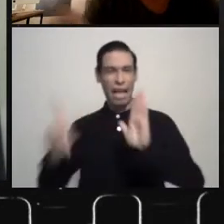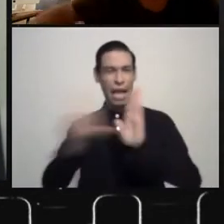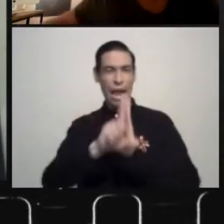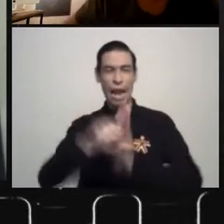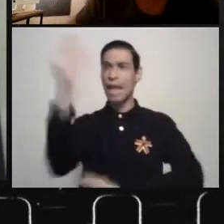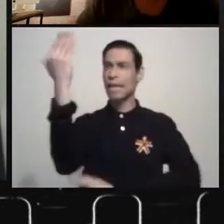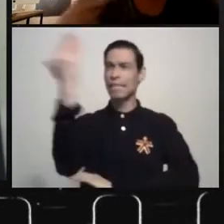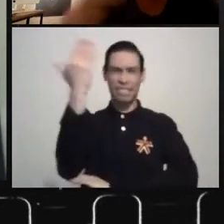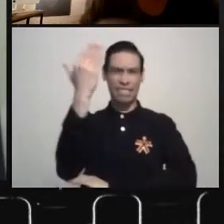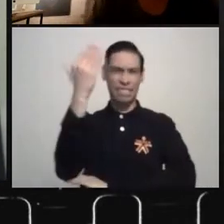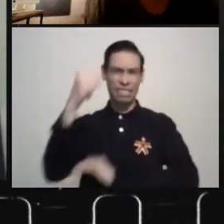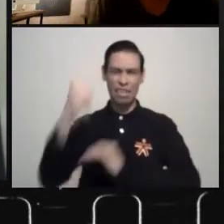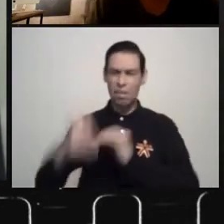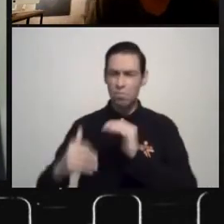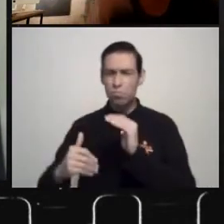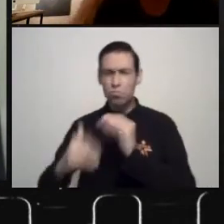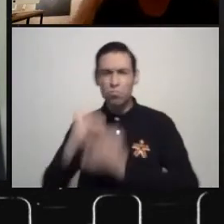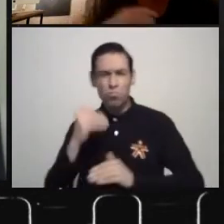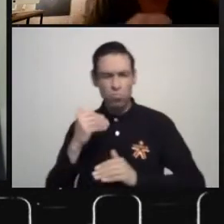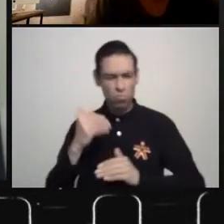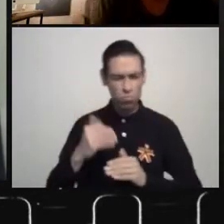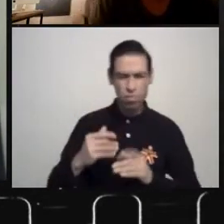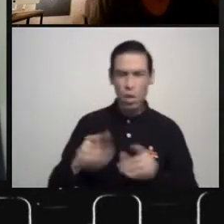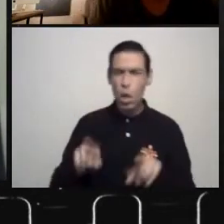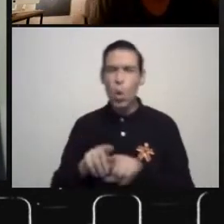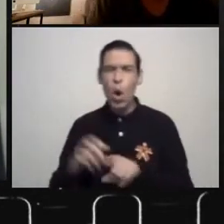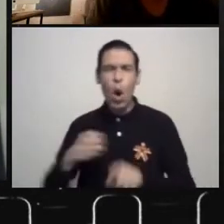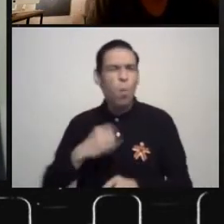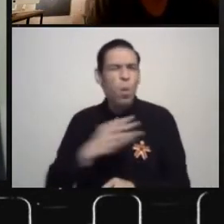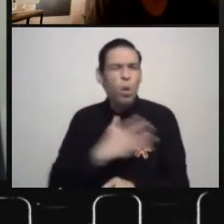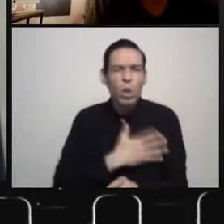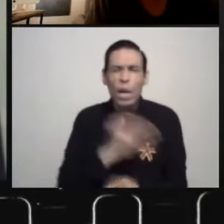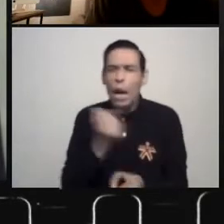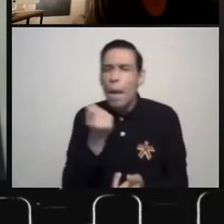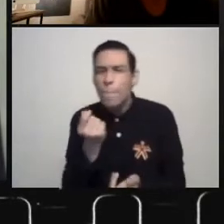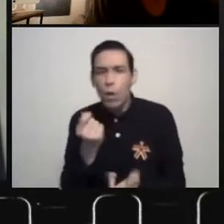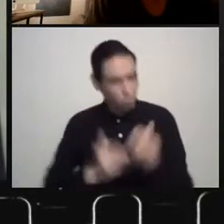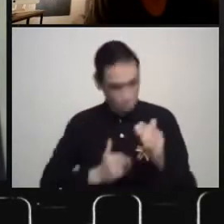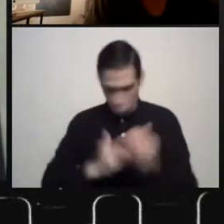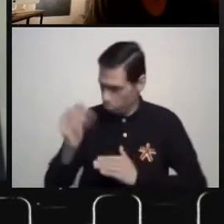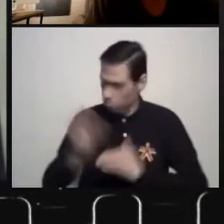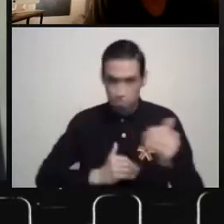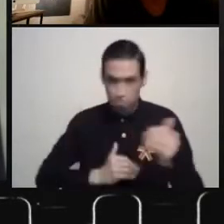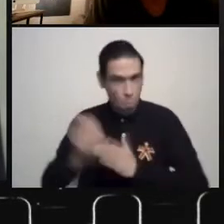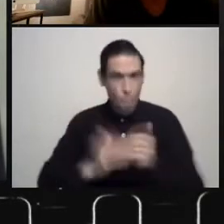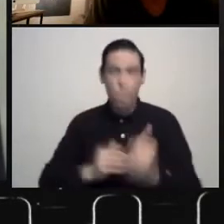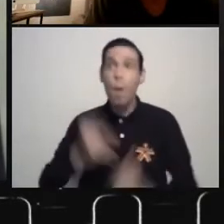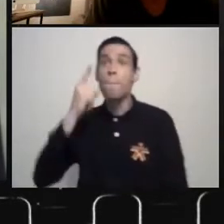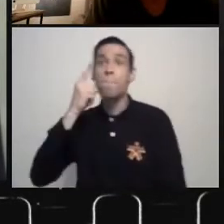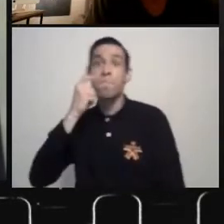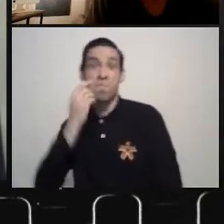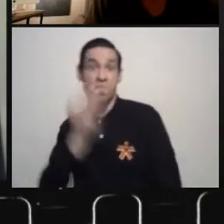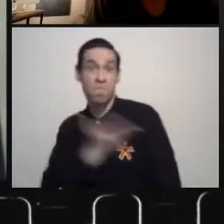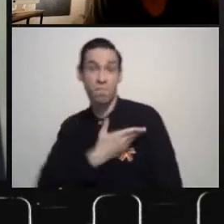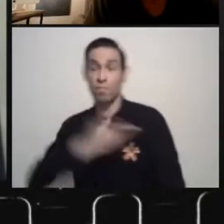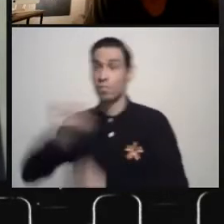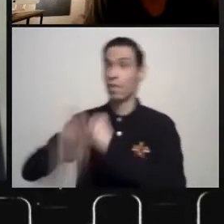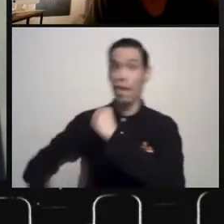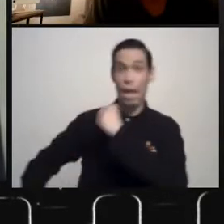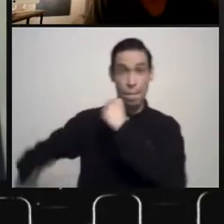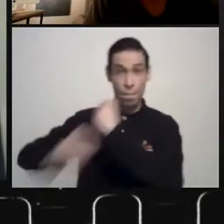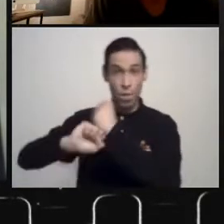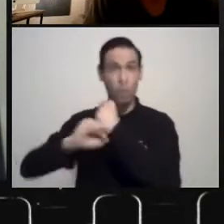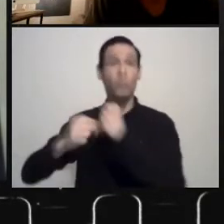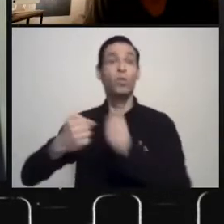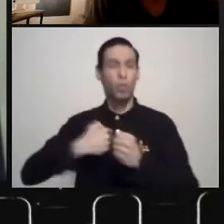director en Colombia pues eran pocas. Pero sí fue como un salto al vacío, mis papás me apoyaron, estudié comunicación